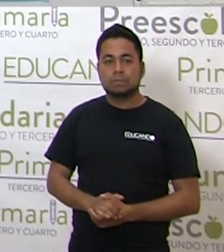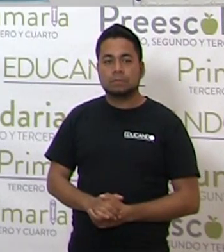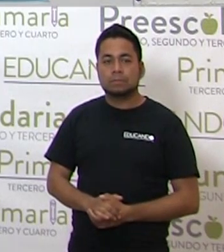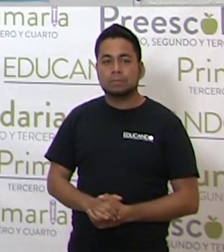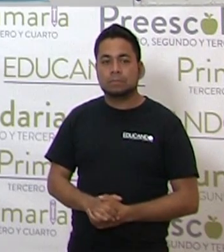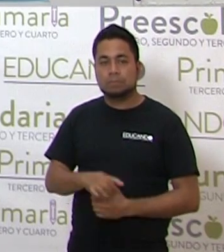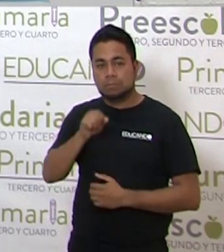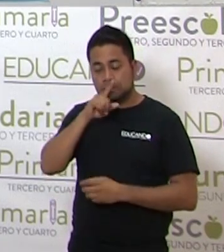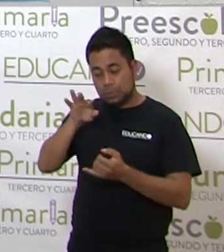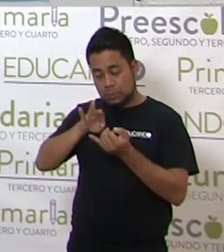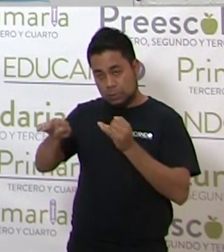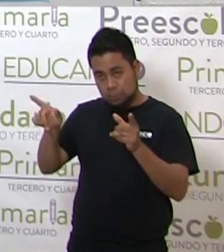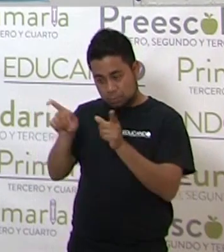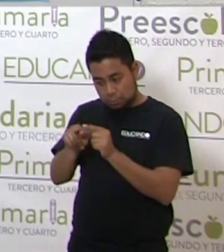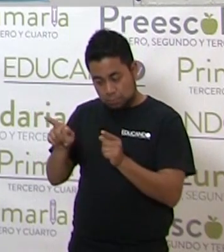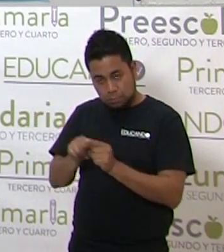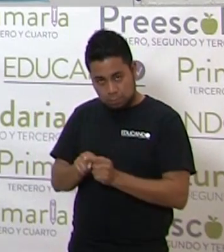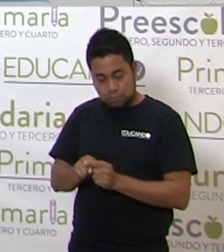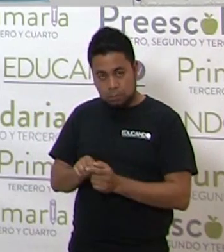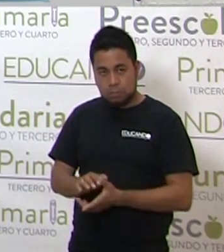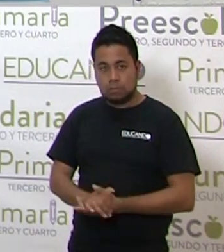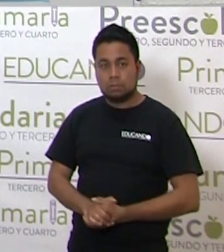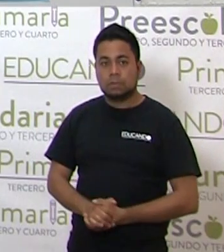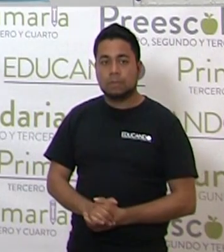Y conclusión.